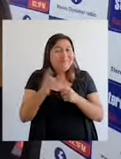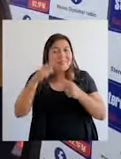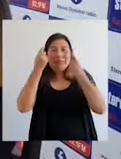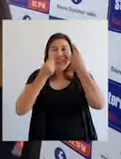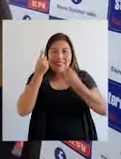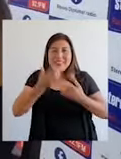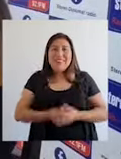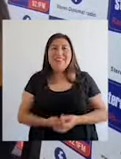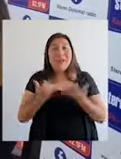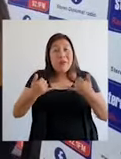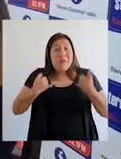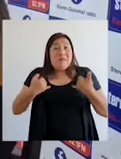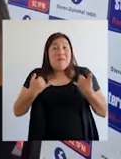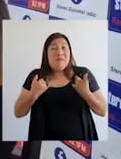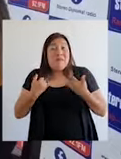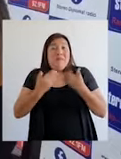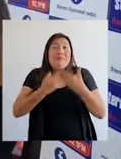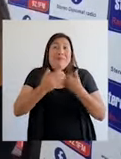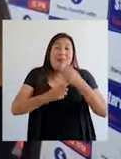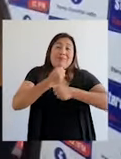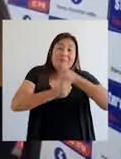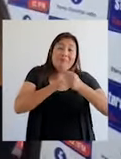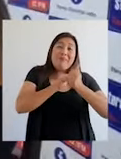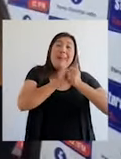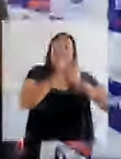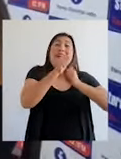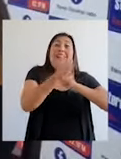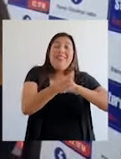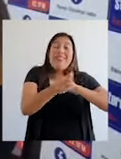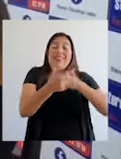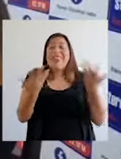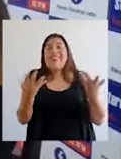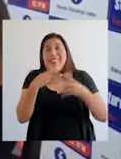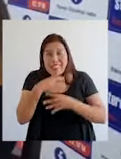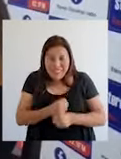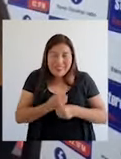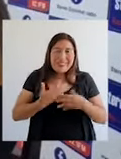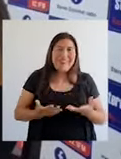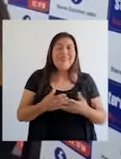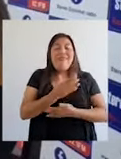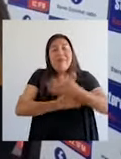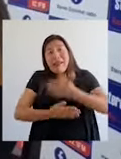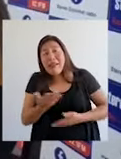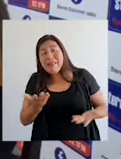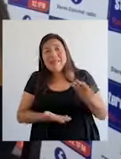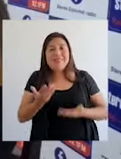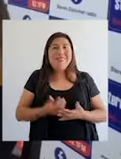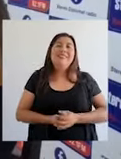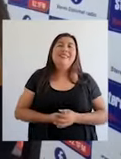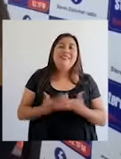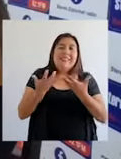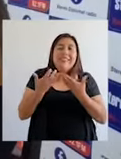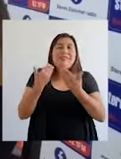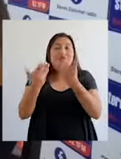Sí, efectivamente. Hoy estamos jóvenes, pero luego vamos a ir pasando los años y... ¿no? Así Vamos es. a necesitar entonces, como queremos que nos